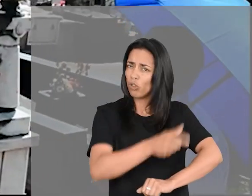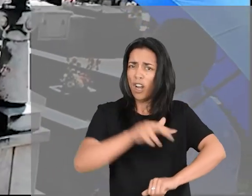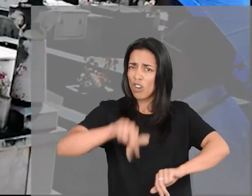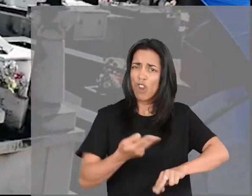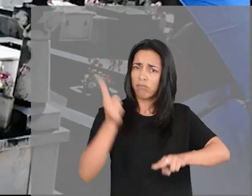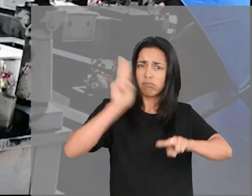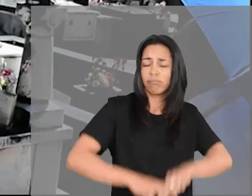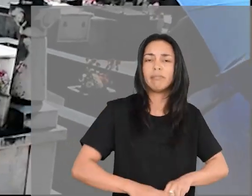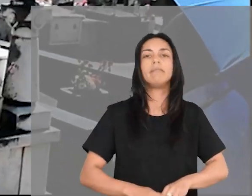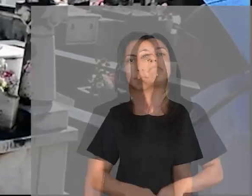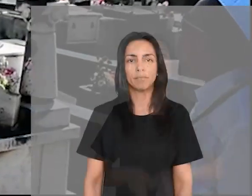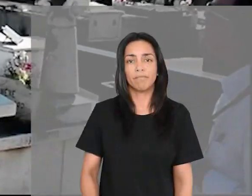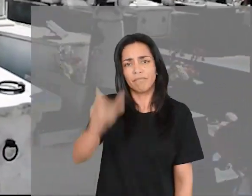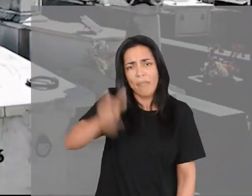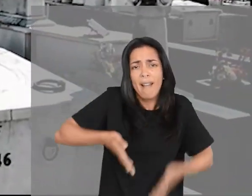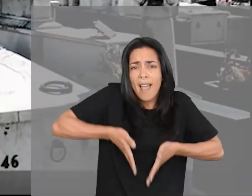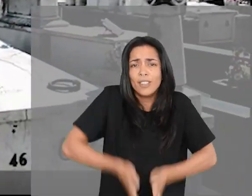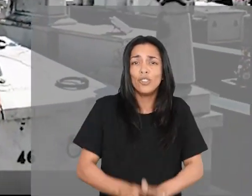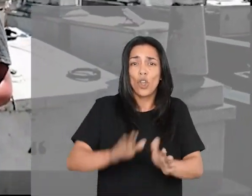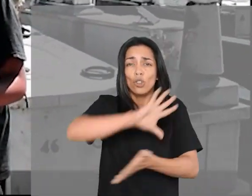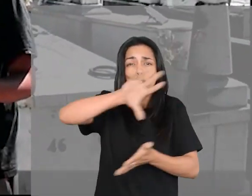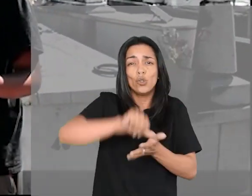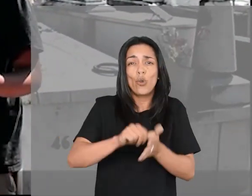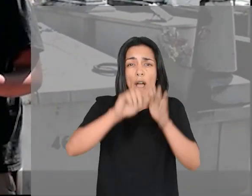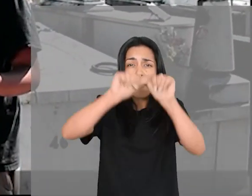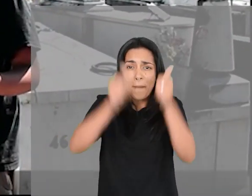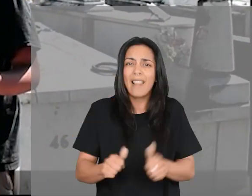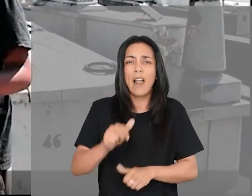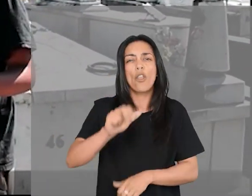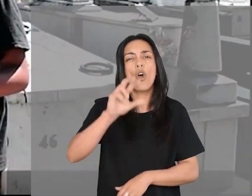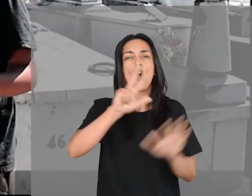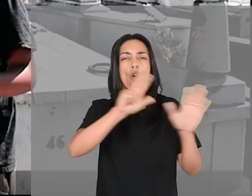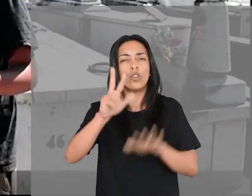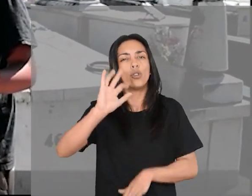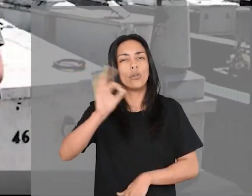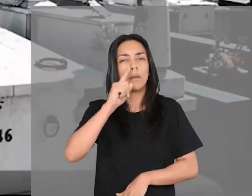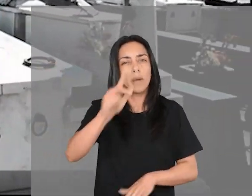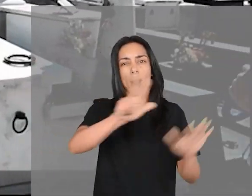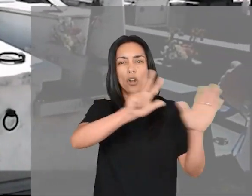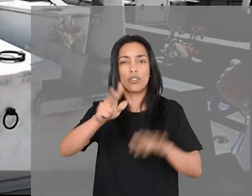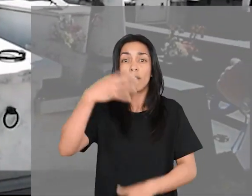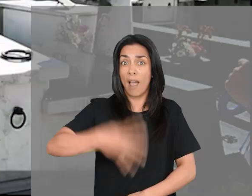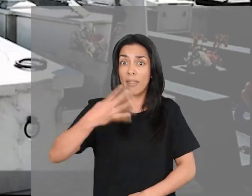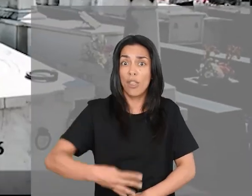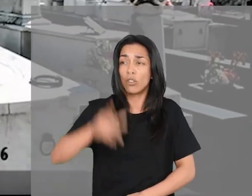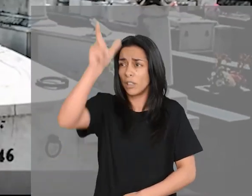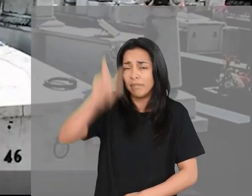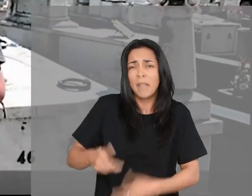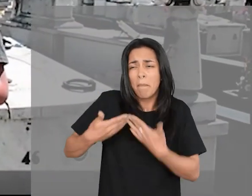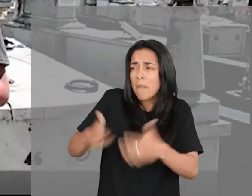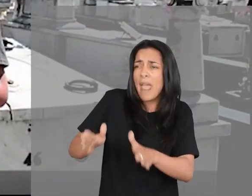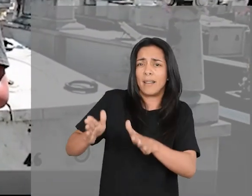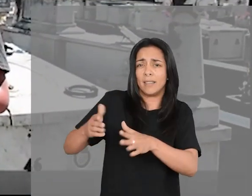Venecia. Nació en San Carlos, Maldonado, el 8 de octubre de 1814. Silveira comenzó su carrera militar en las filas del